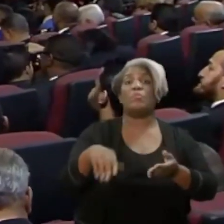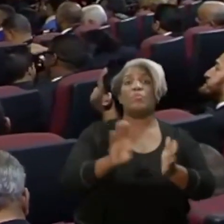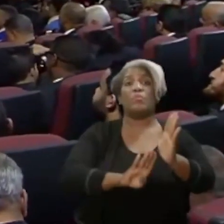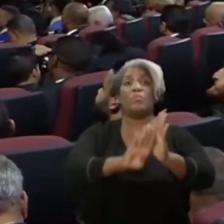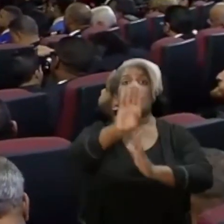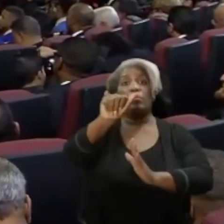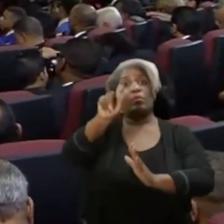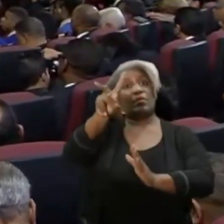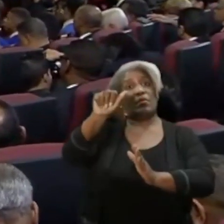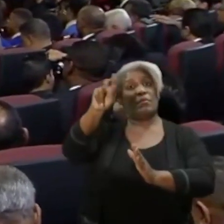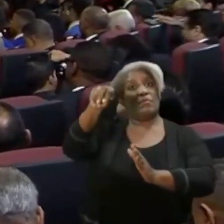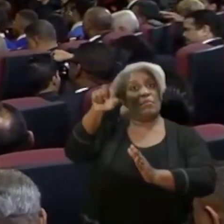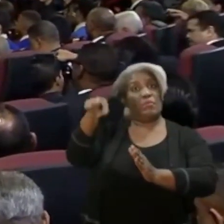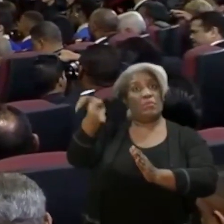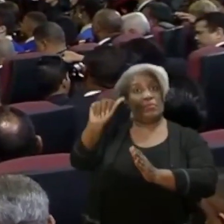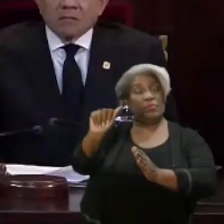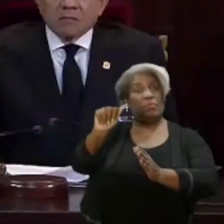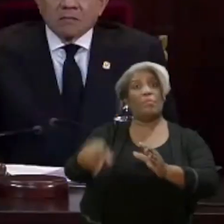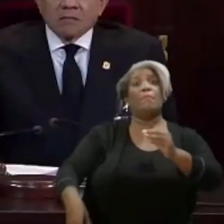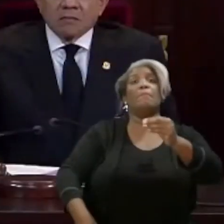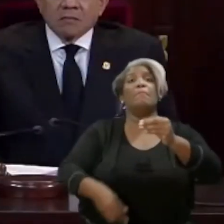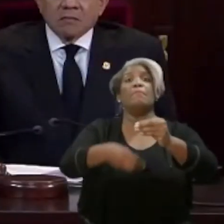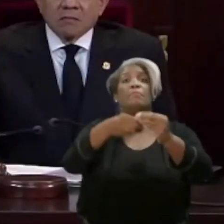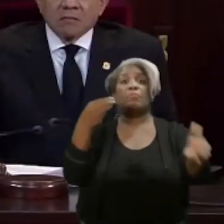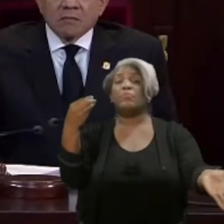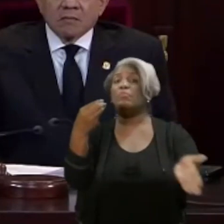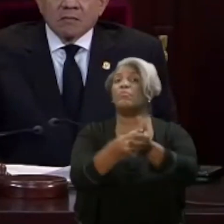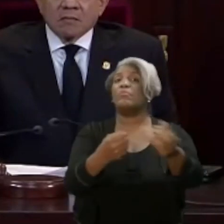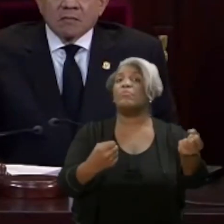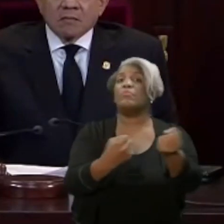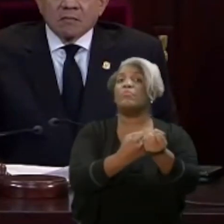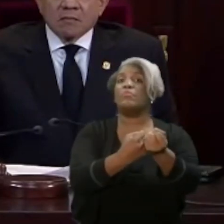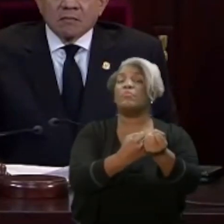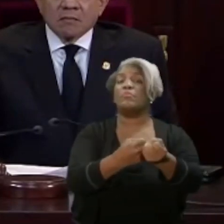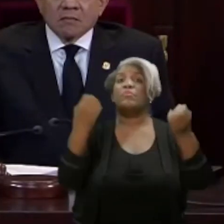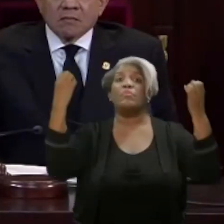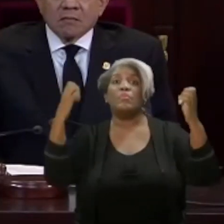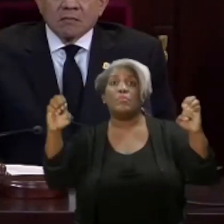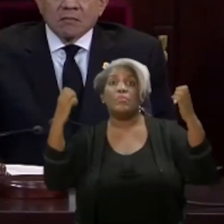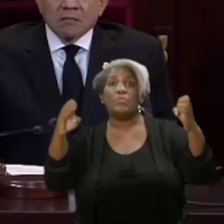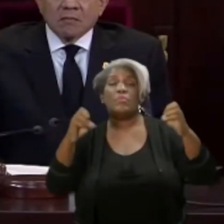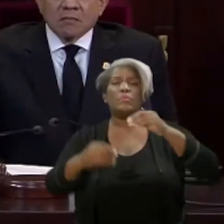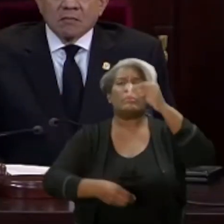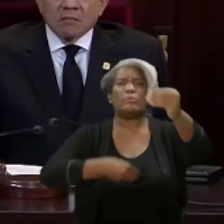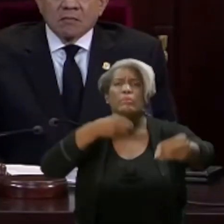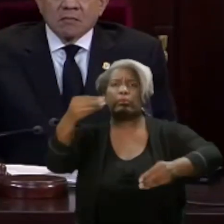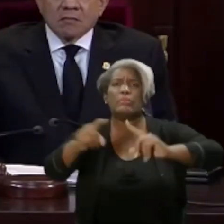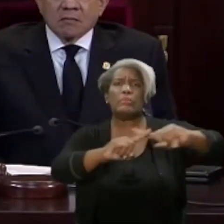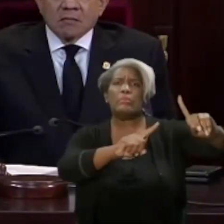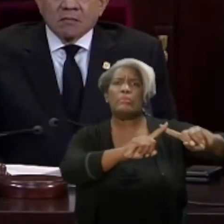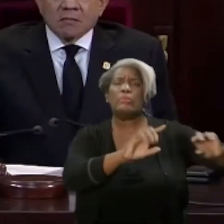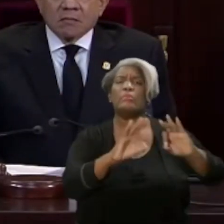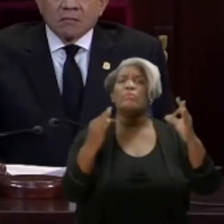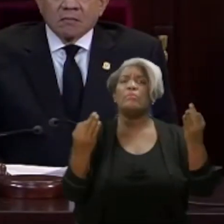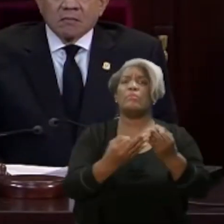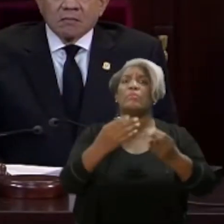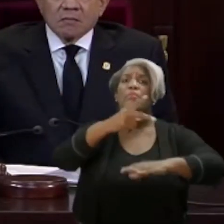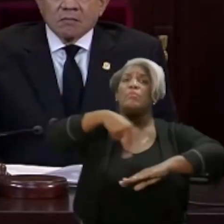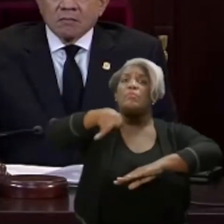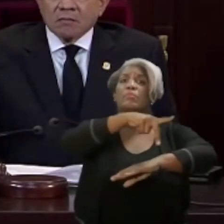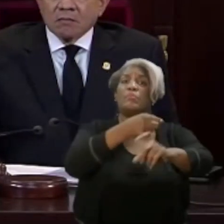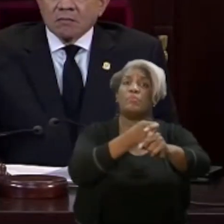de emergencia, activado oficialmente tras el paso del huracán Fiona, se entregó a las familias de las provincias afectadas,